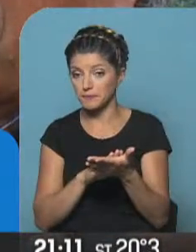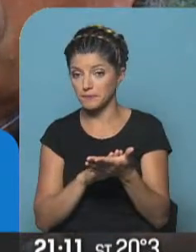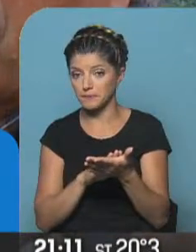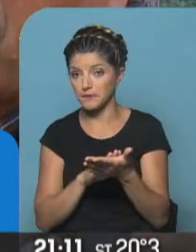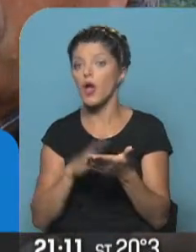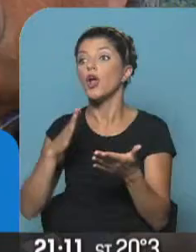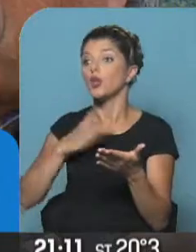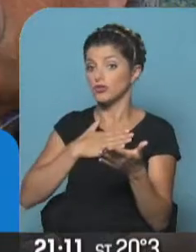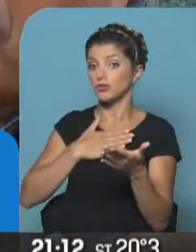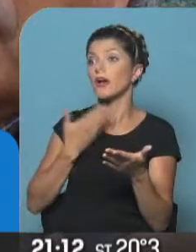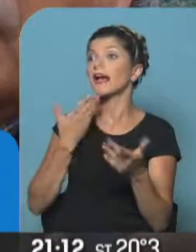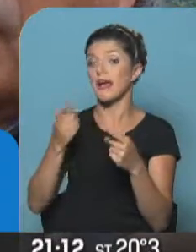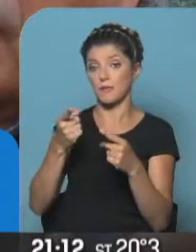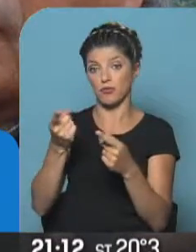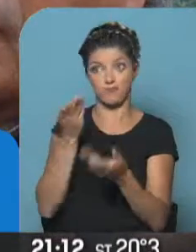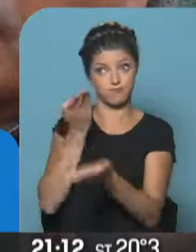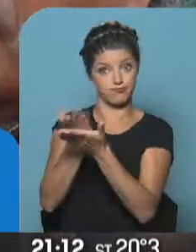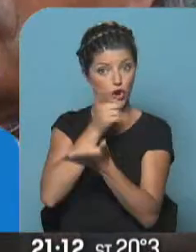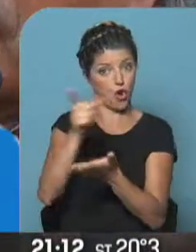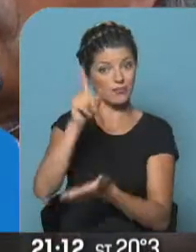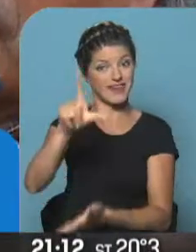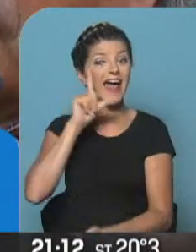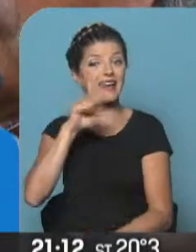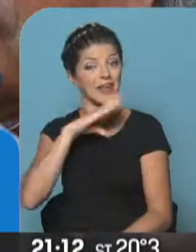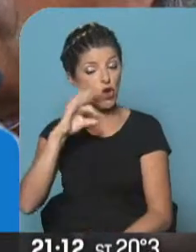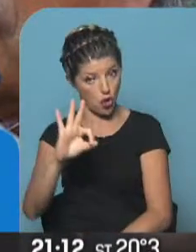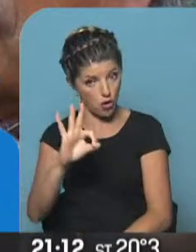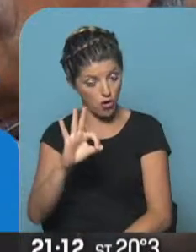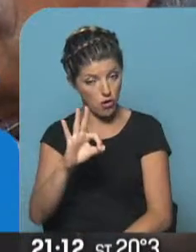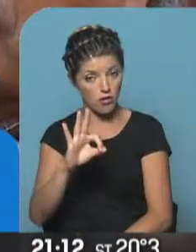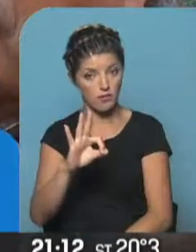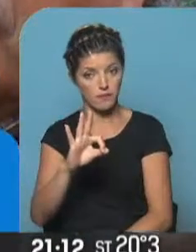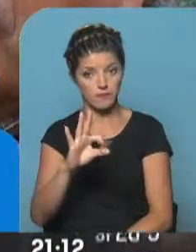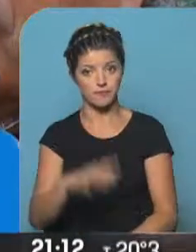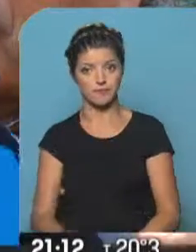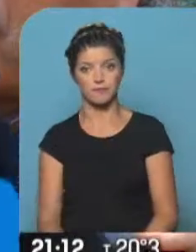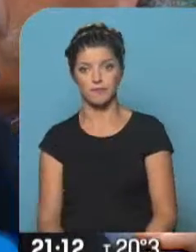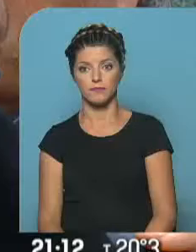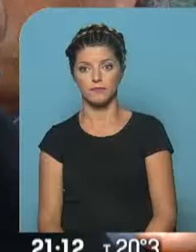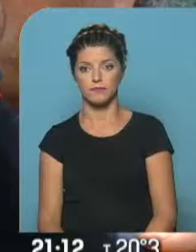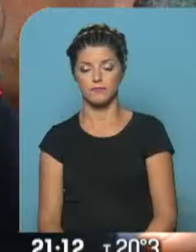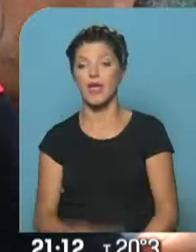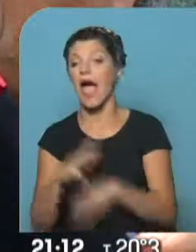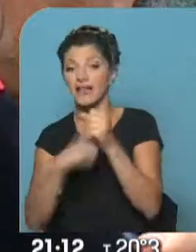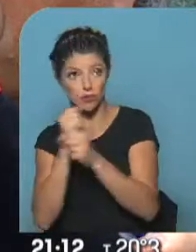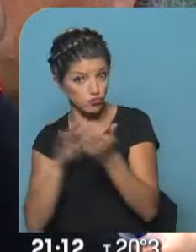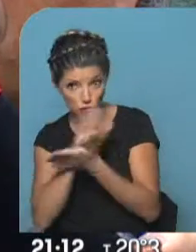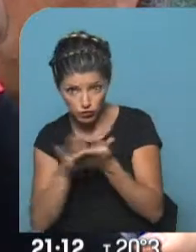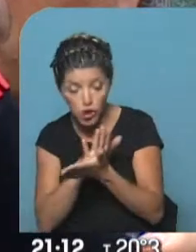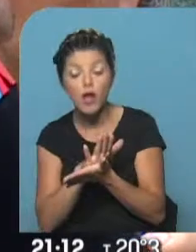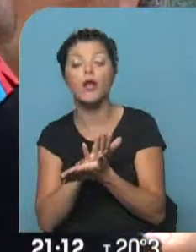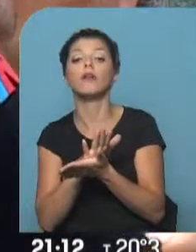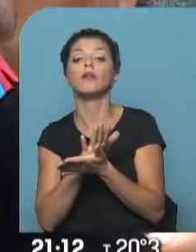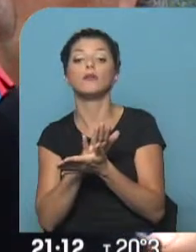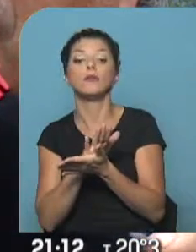recusación del doctor le dijo tanto hasta que no se resuelva y no se sustancia esa recusación nosotros no vamos a hacer ningún tipo